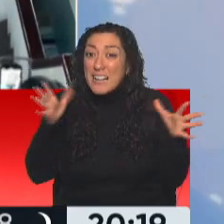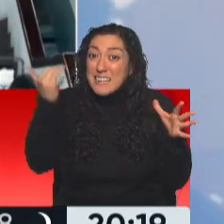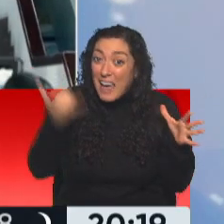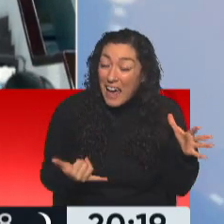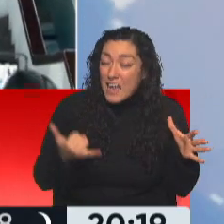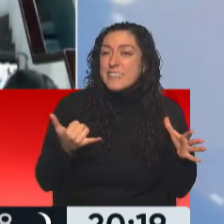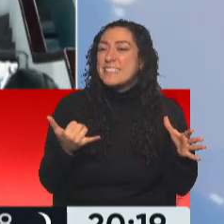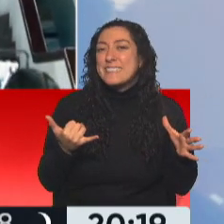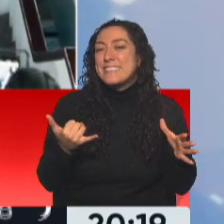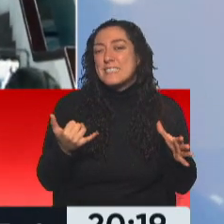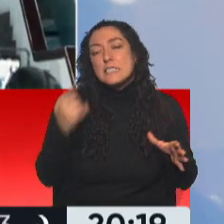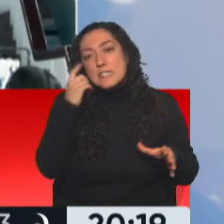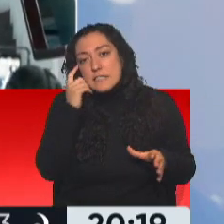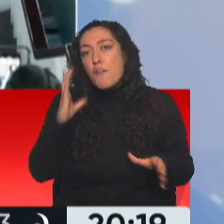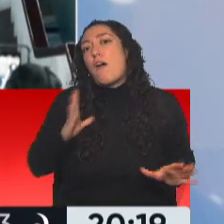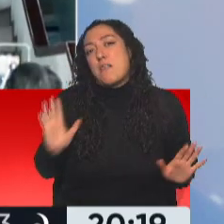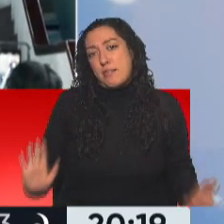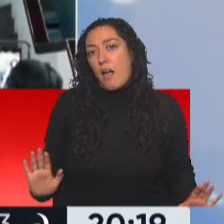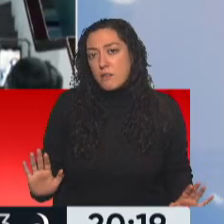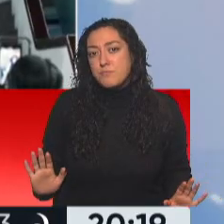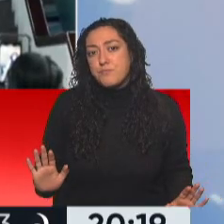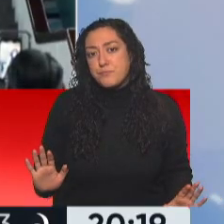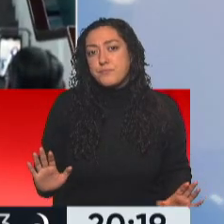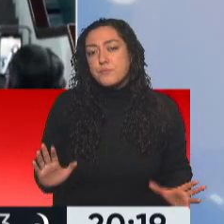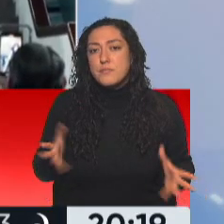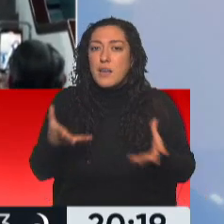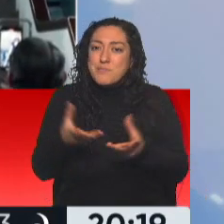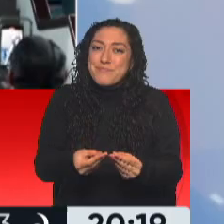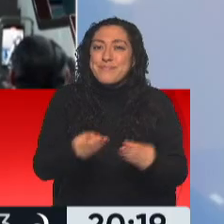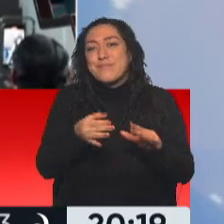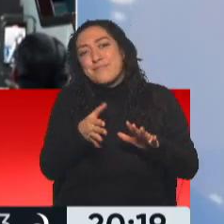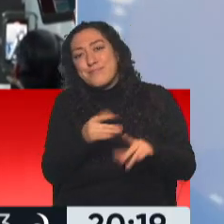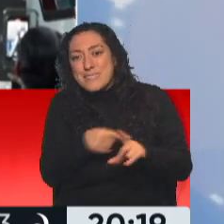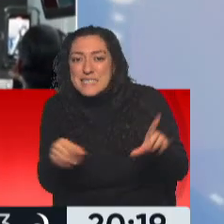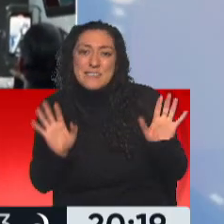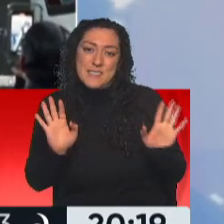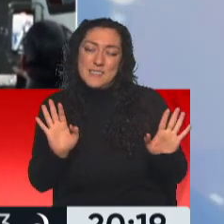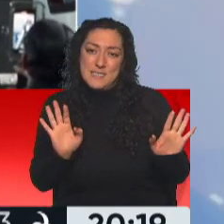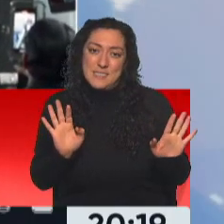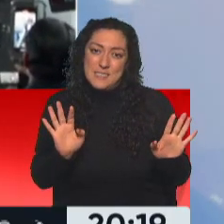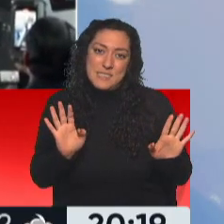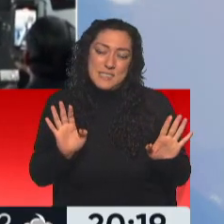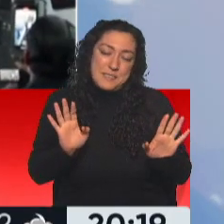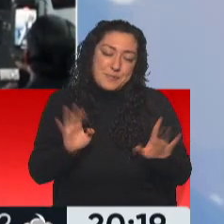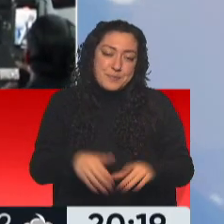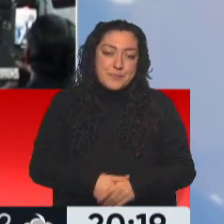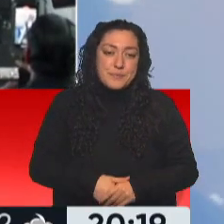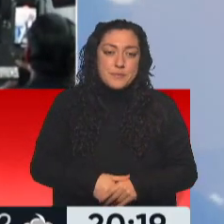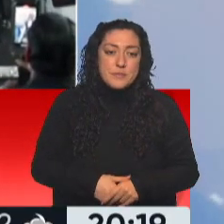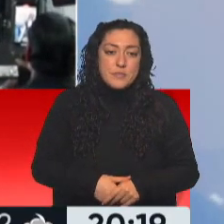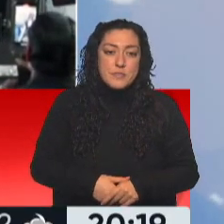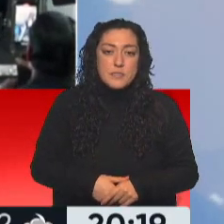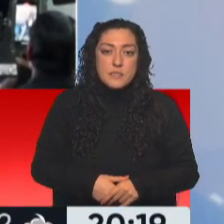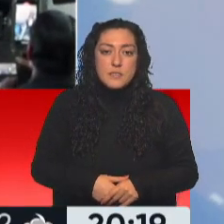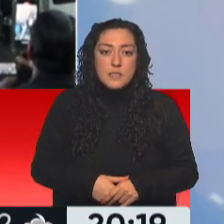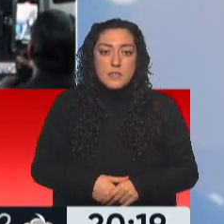poco, para serte franco. Yo creo que ha habido un respaldo tibio por parte de las democracias del mundo. Yo creo que el respaldo